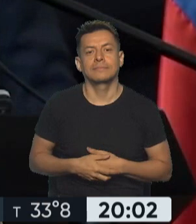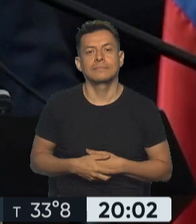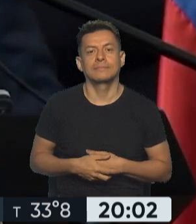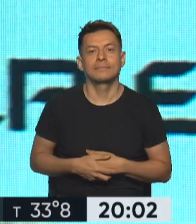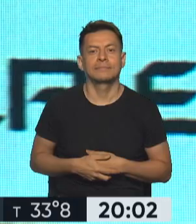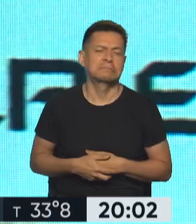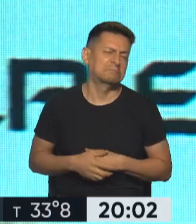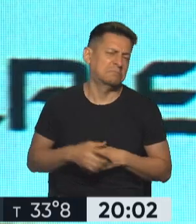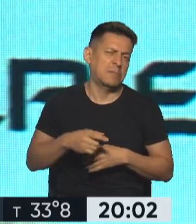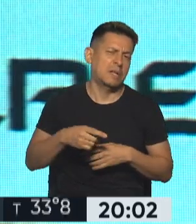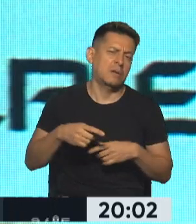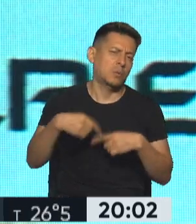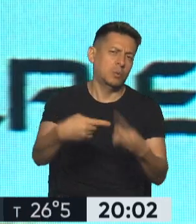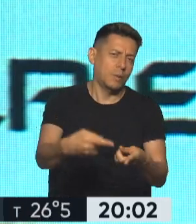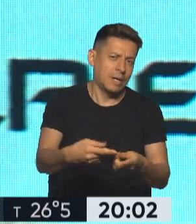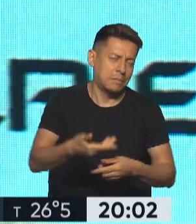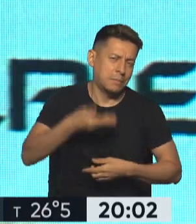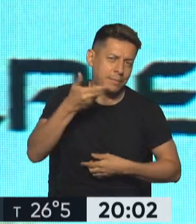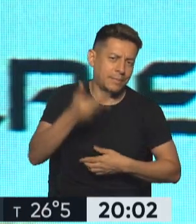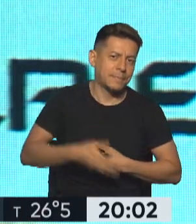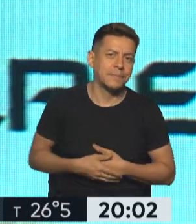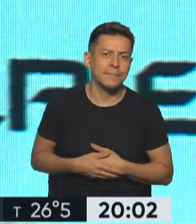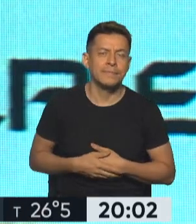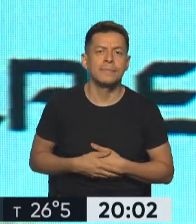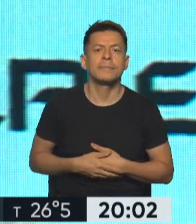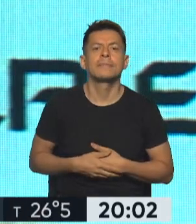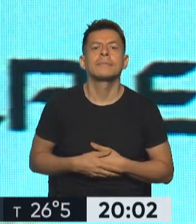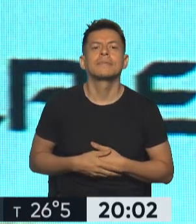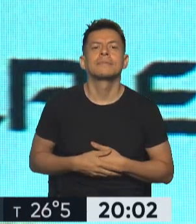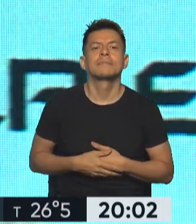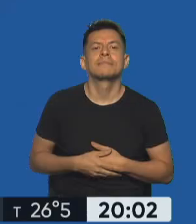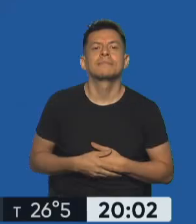Pero sigue como si nada, ¿eh? En esos momentos hay que seguir como seguimos nosotros.